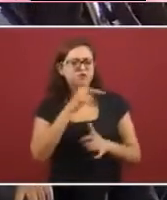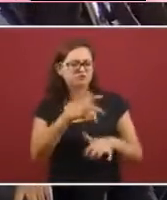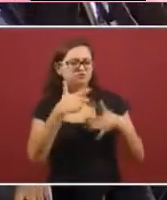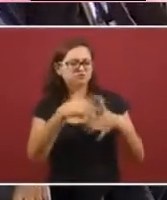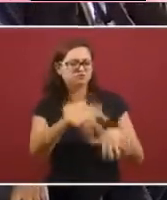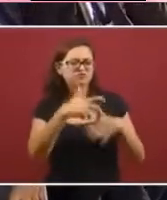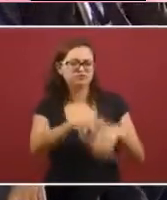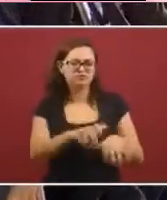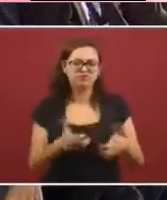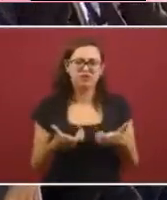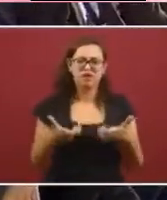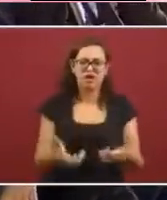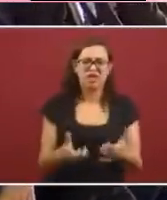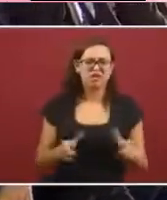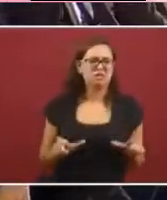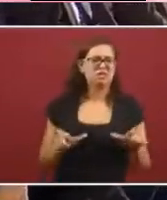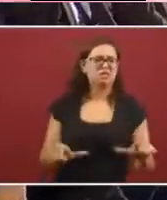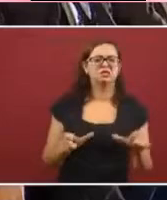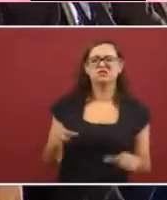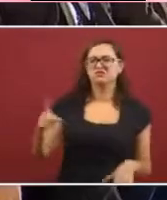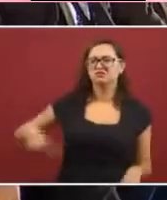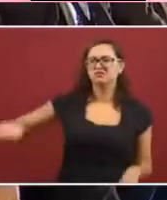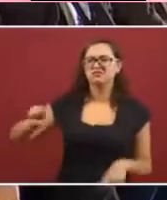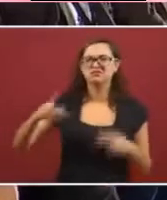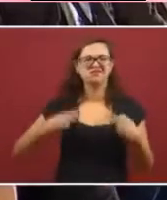that some of the federal police